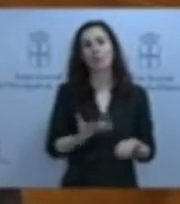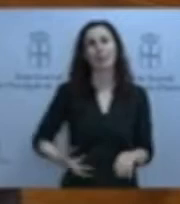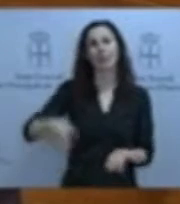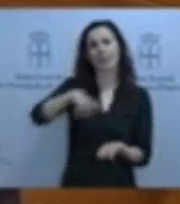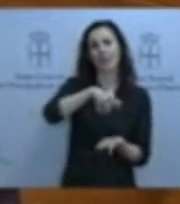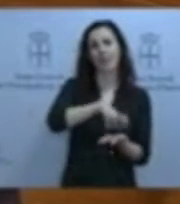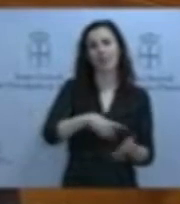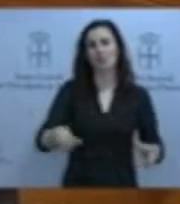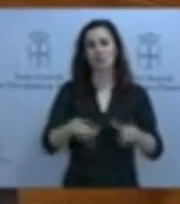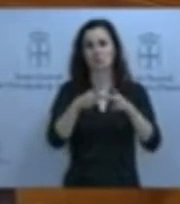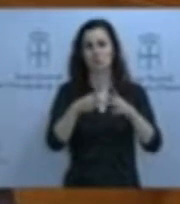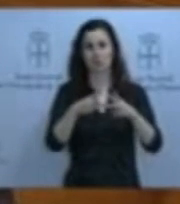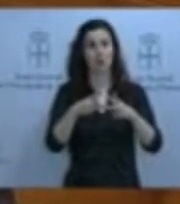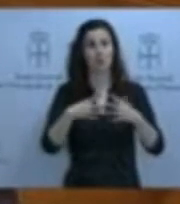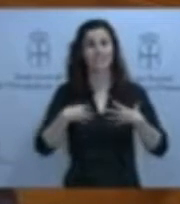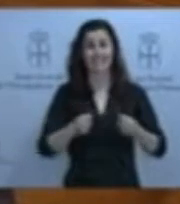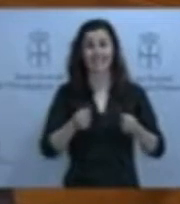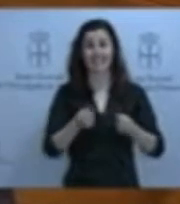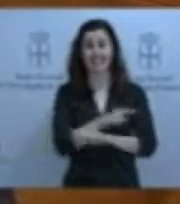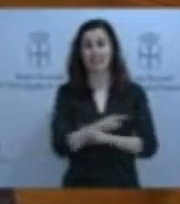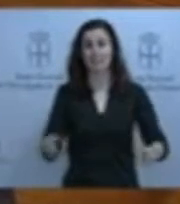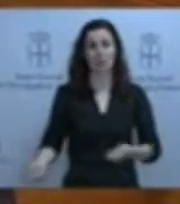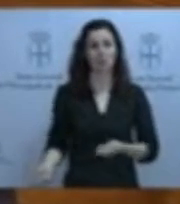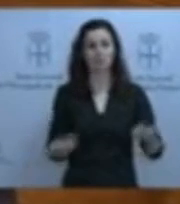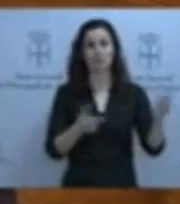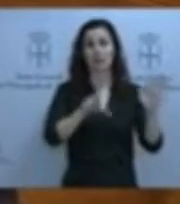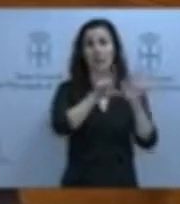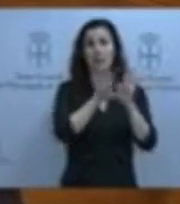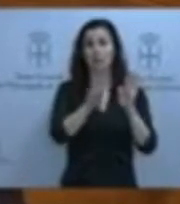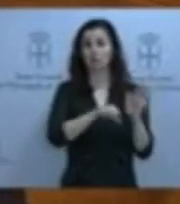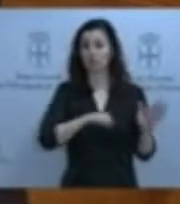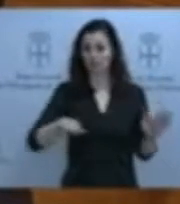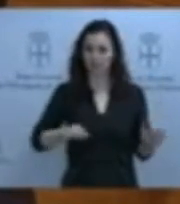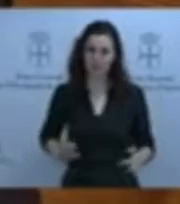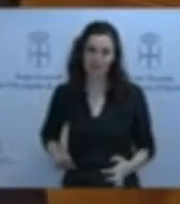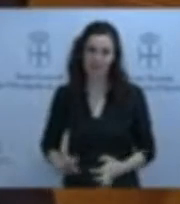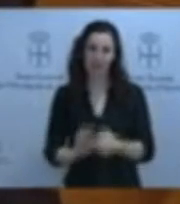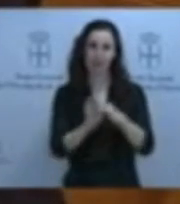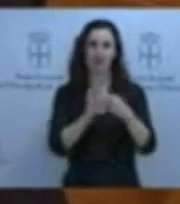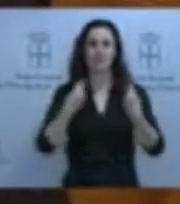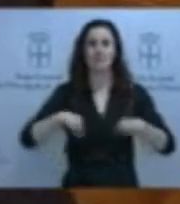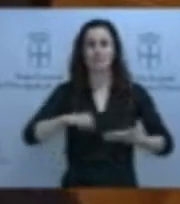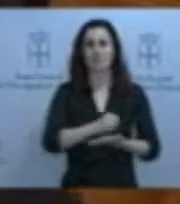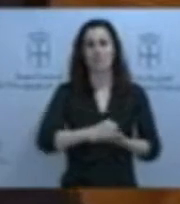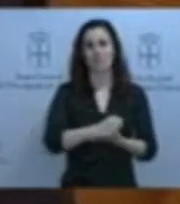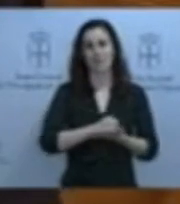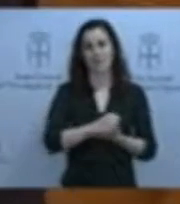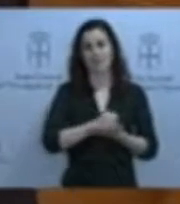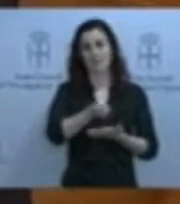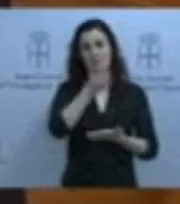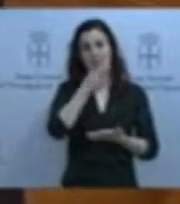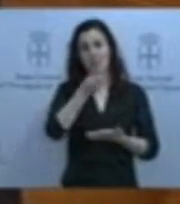su suministro, no existe legislación autonómica relativa al abastecimiento de fármacos y productos